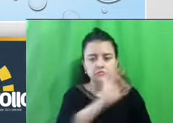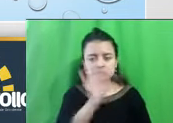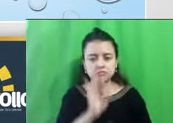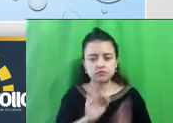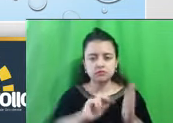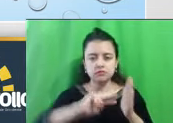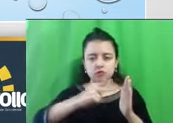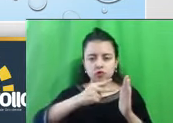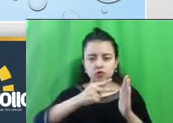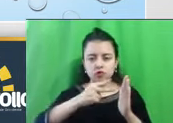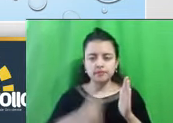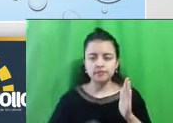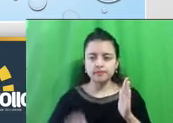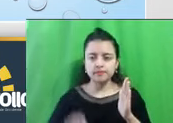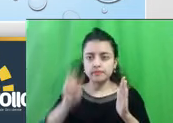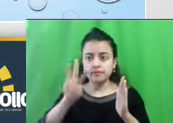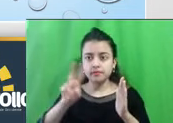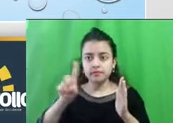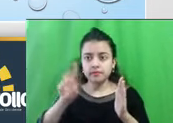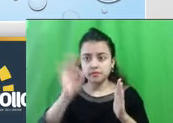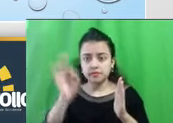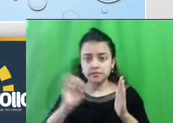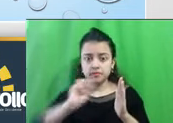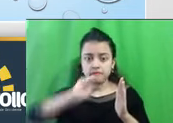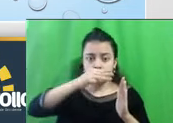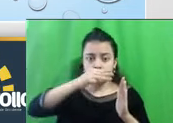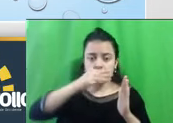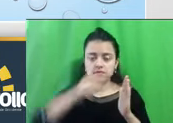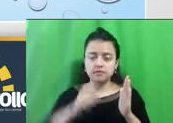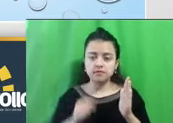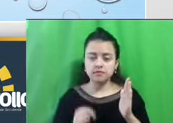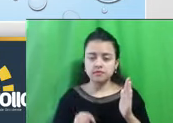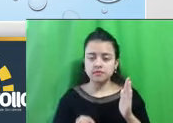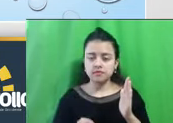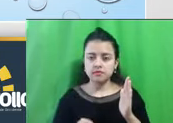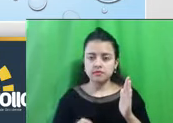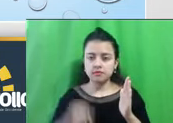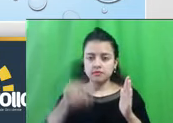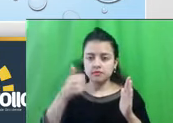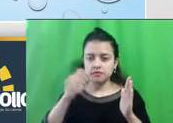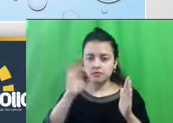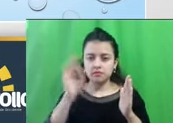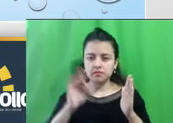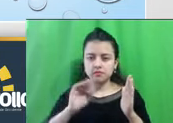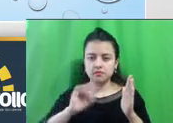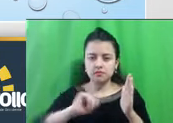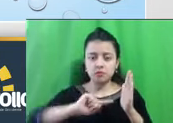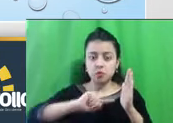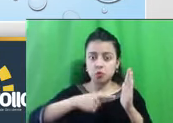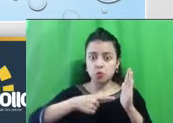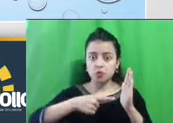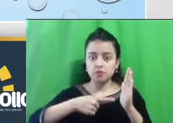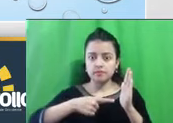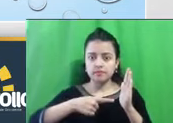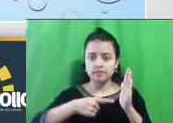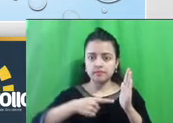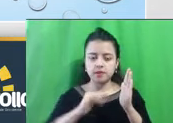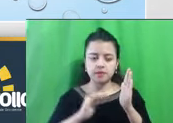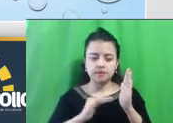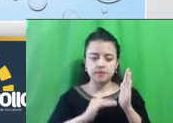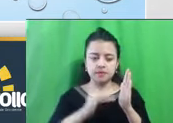23.3% en estrato 3 y un 10% en estrato 1. Esa distribución de estratos, como lo decía el